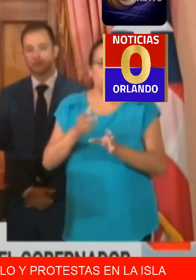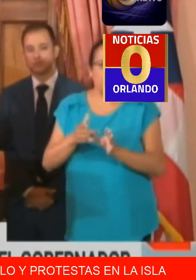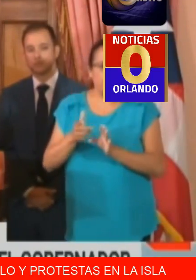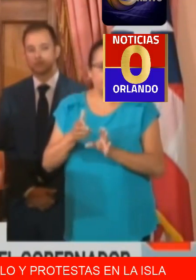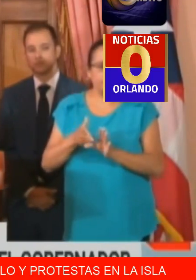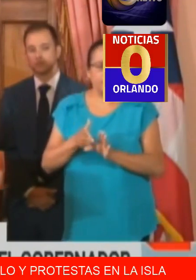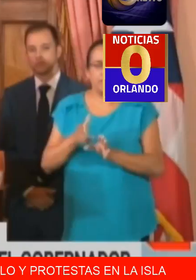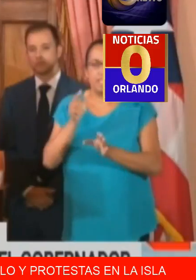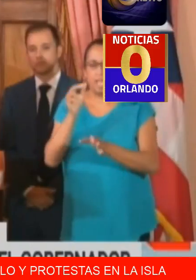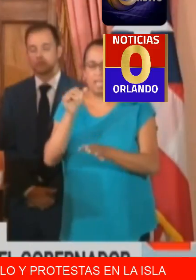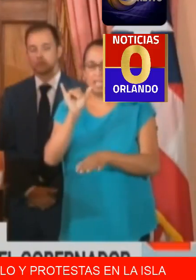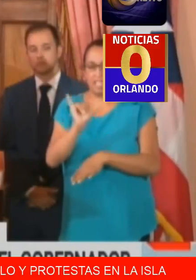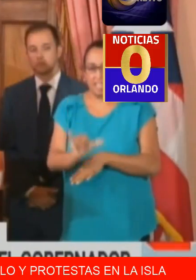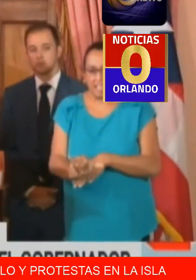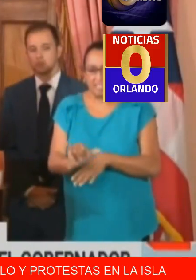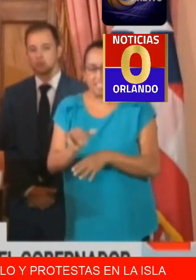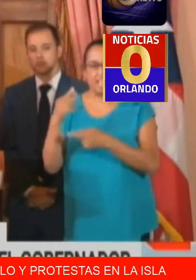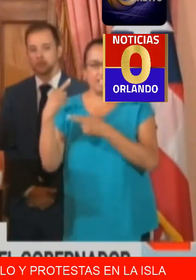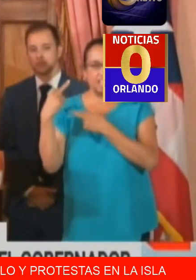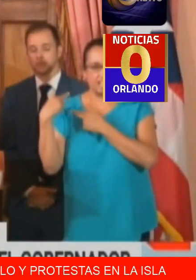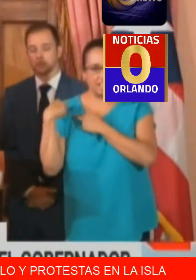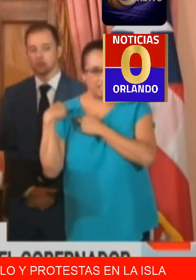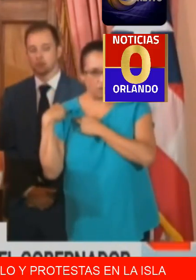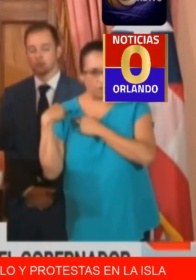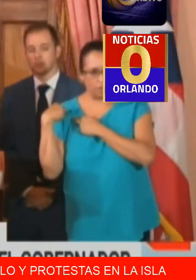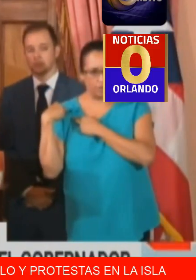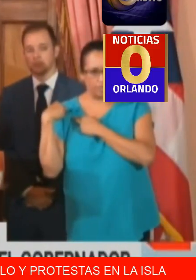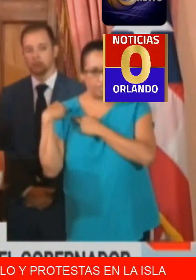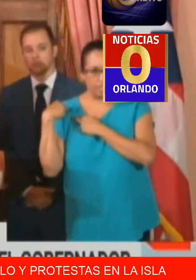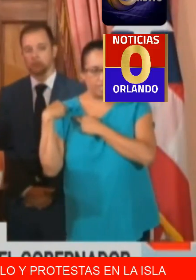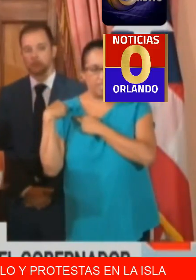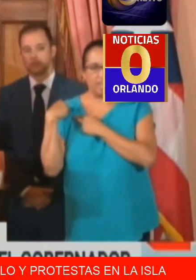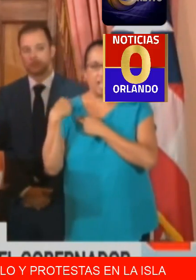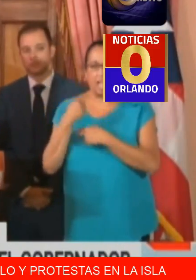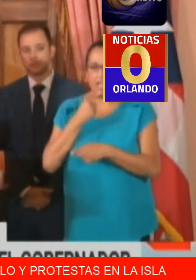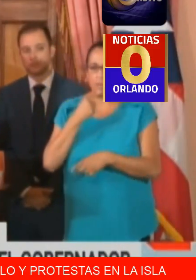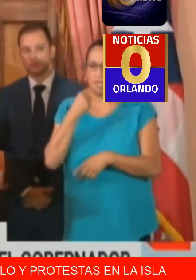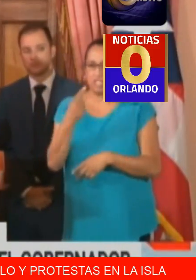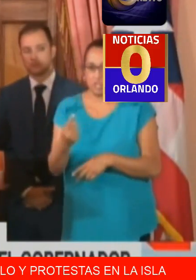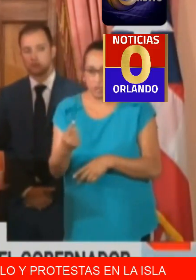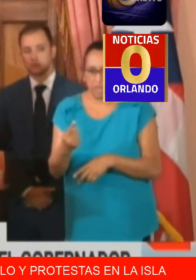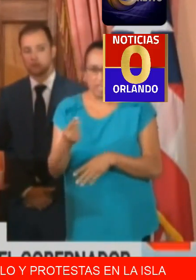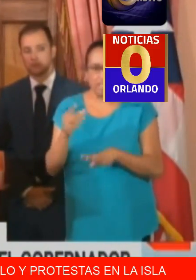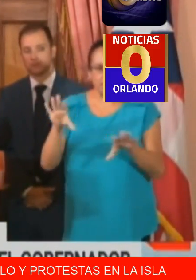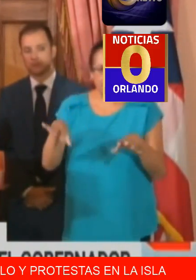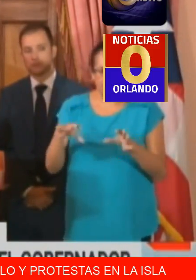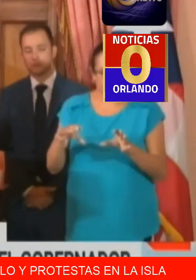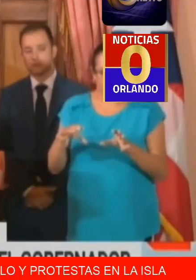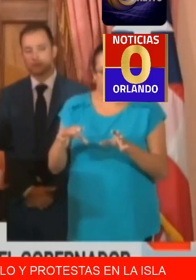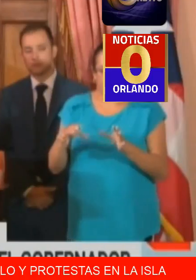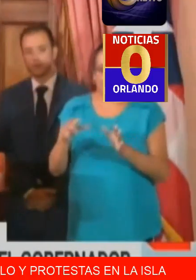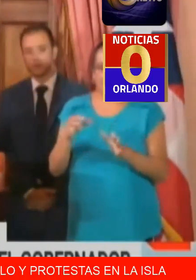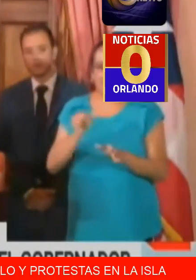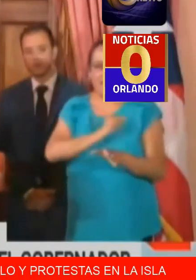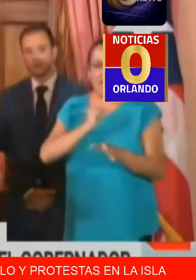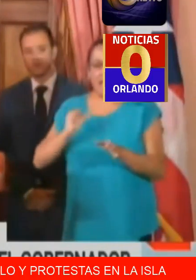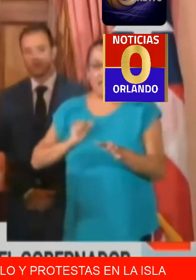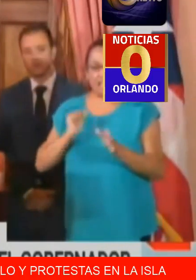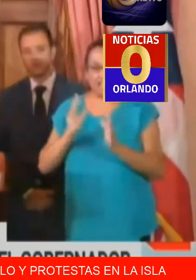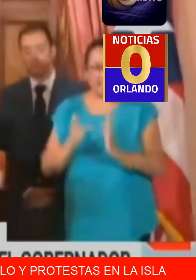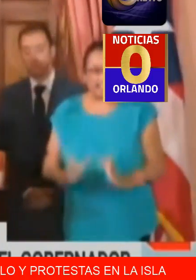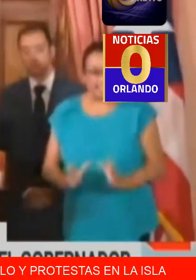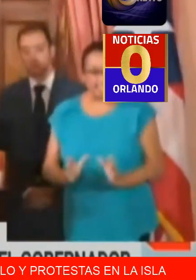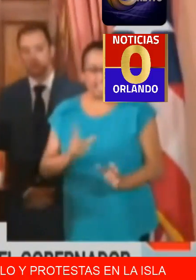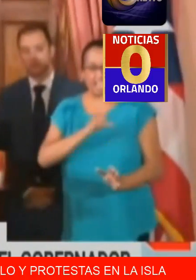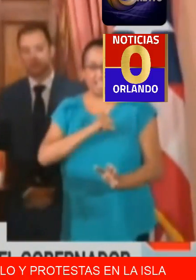de usted de permanecer en el cargo y las expresiones que se han hecho sobre que, ¿verdad?, alcaldes y legisladores, de